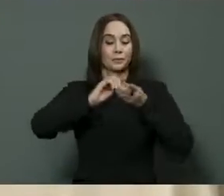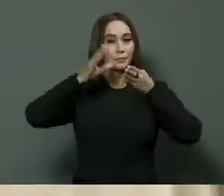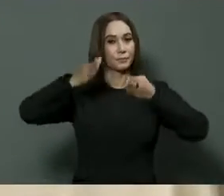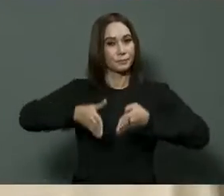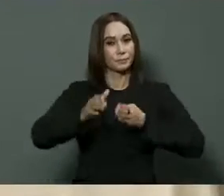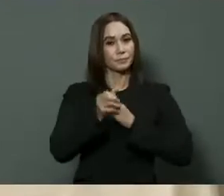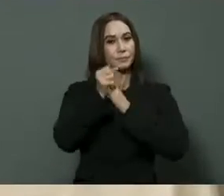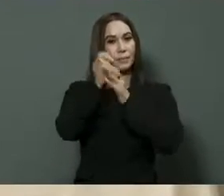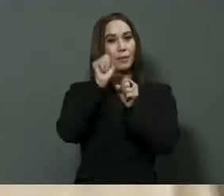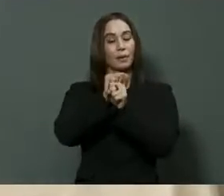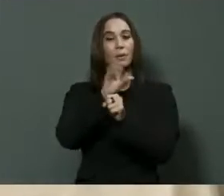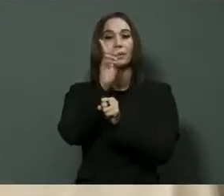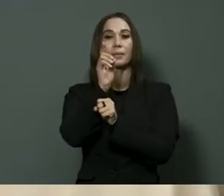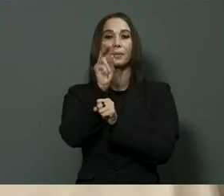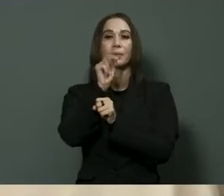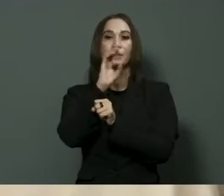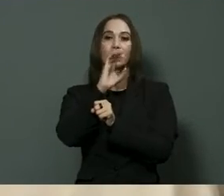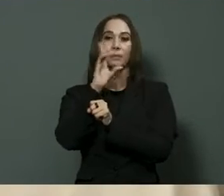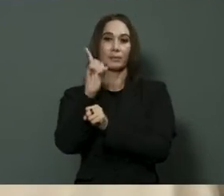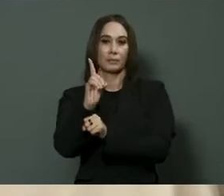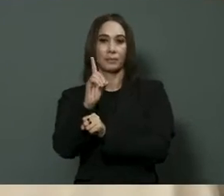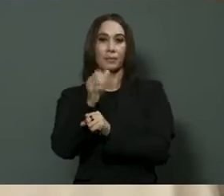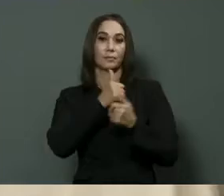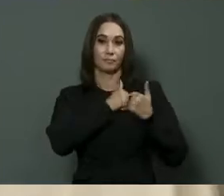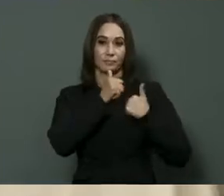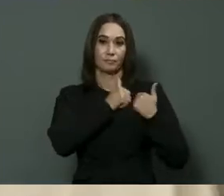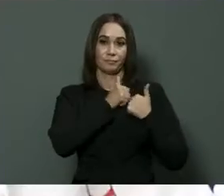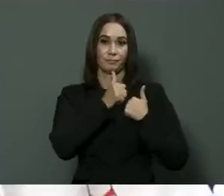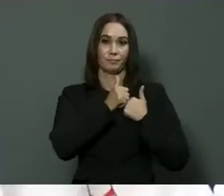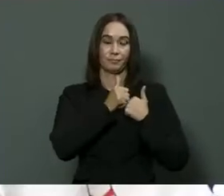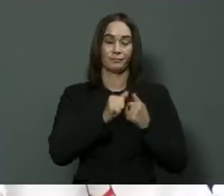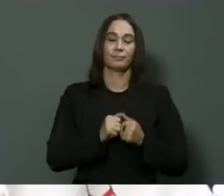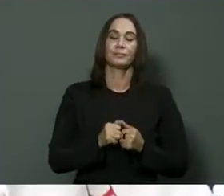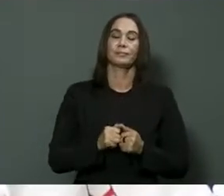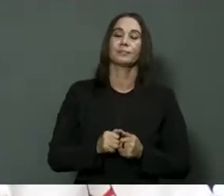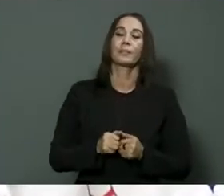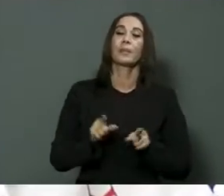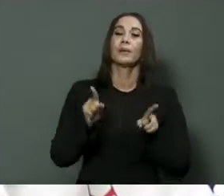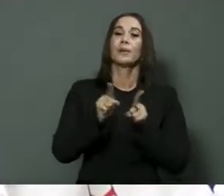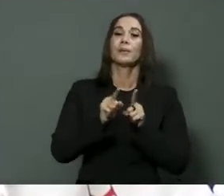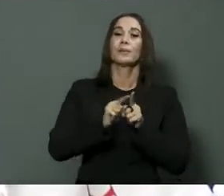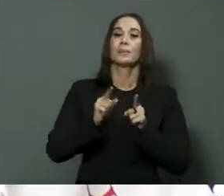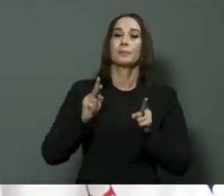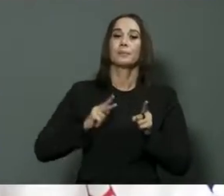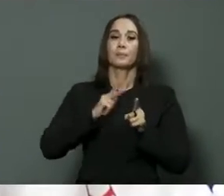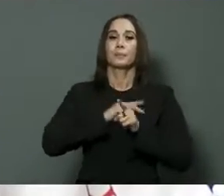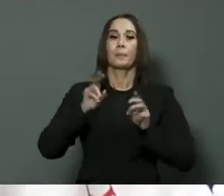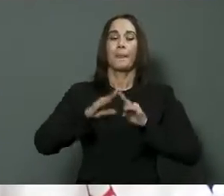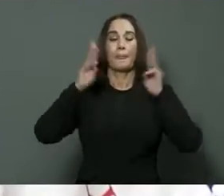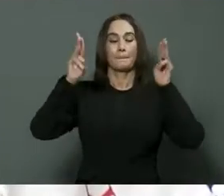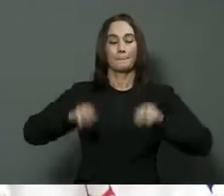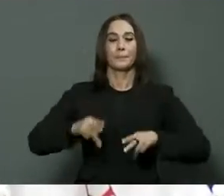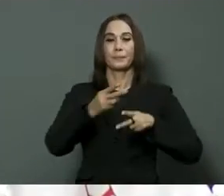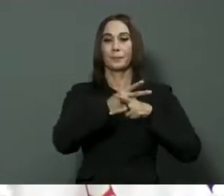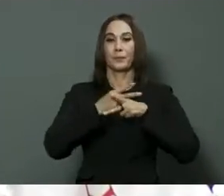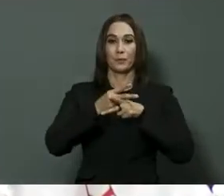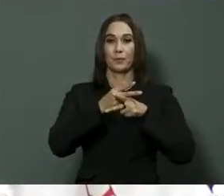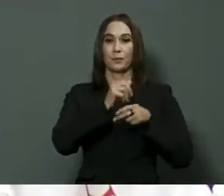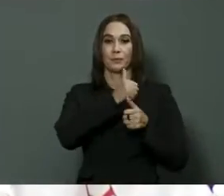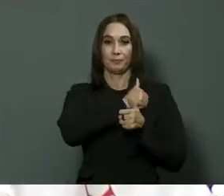director de operaciones de la DNCD del Ejército. Jesús María Feli, viceministro de Seguridad de